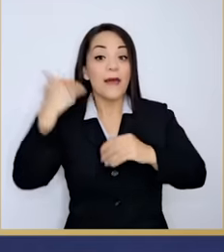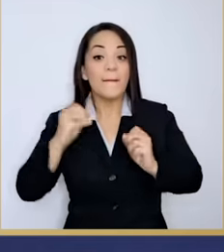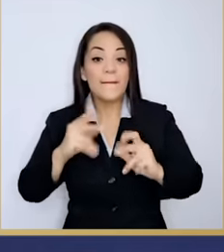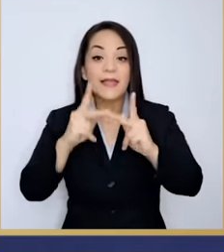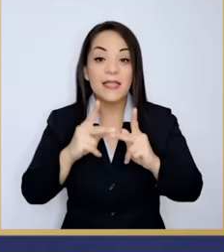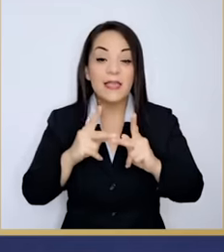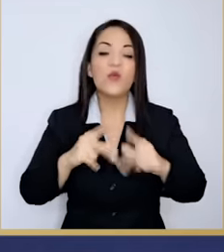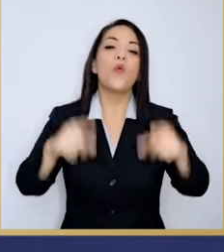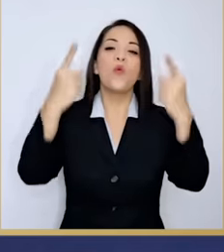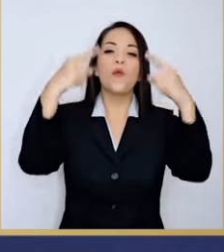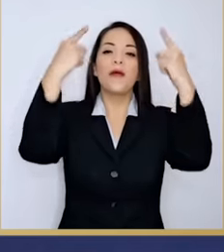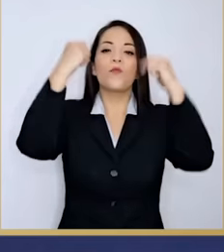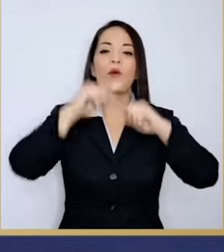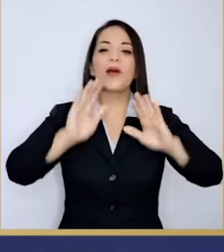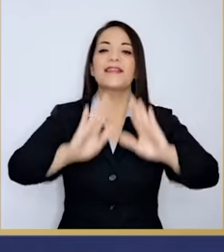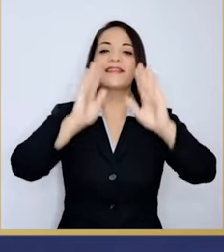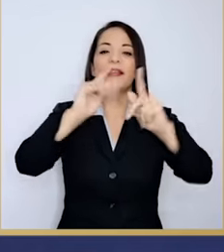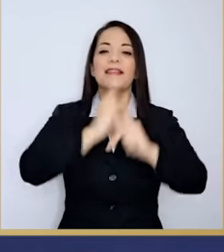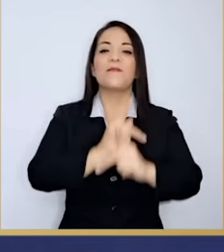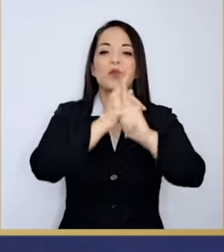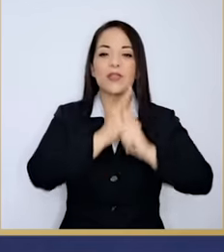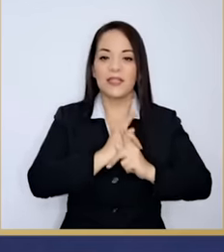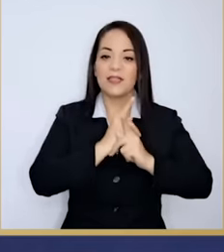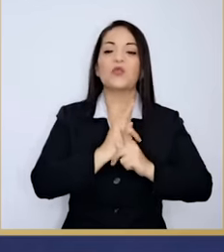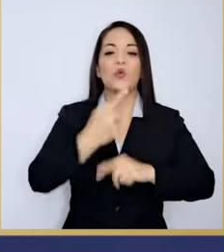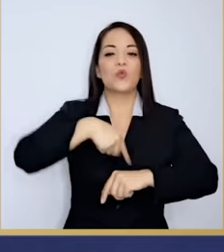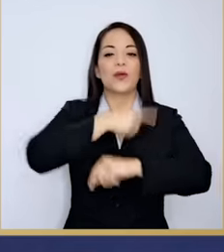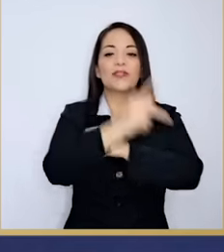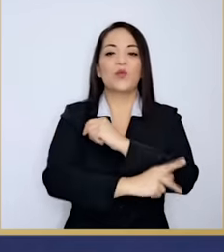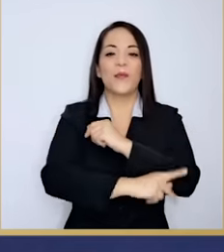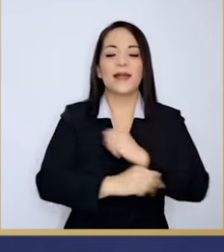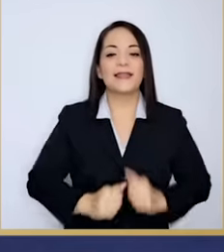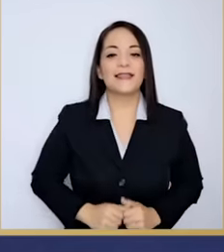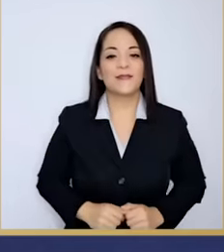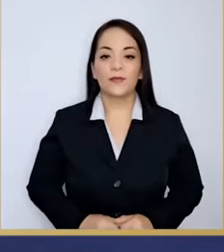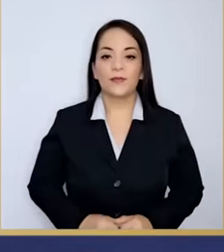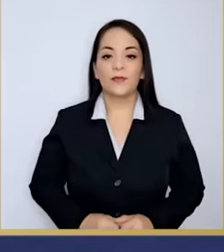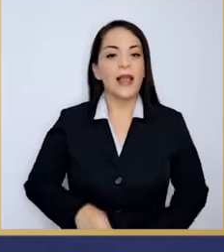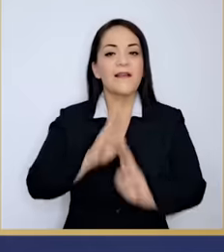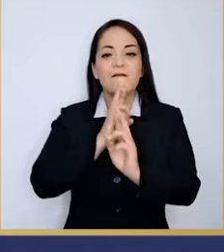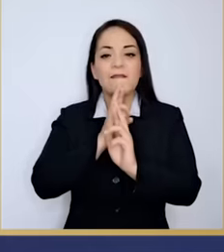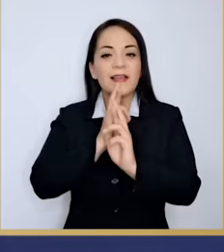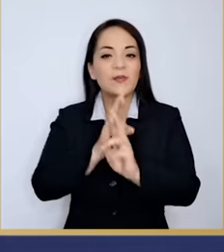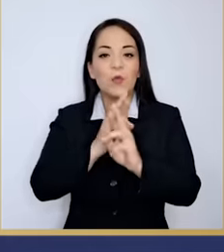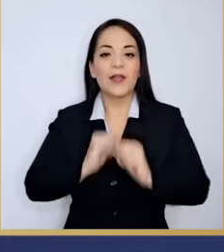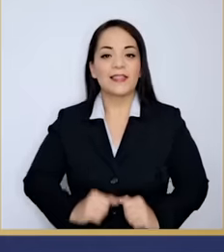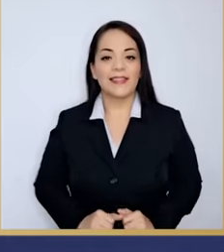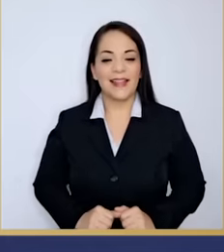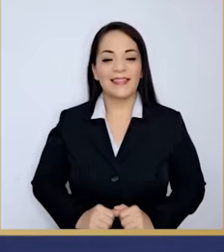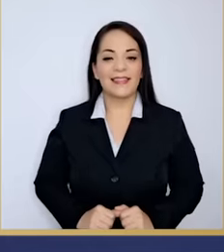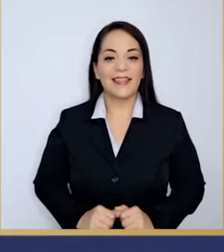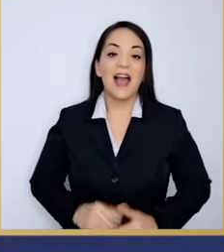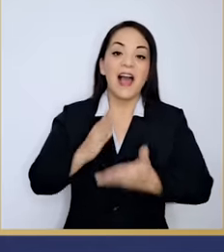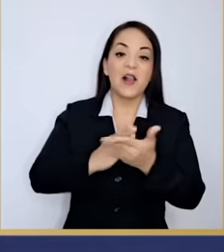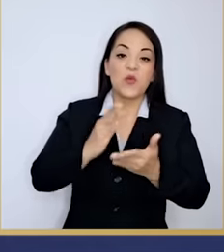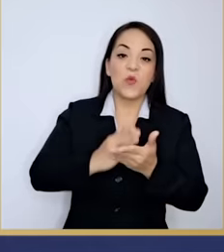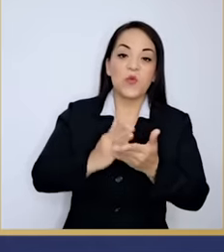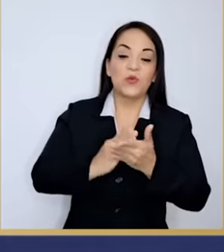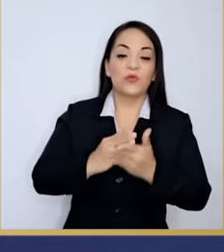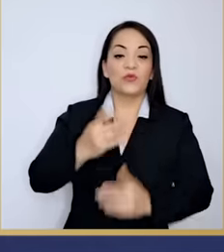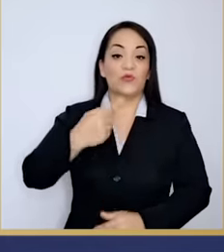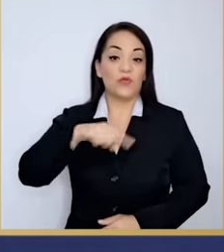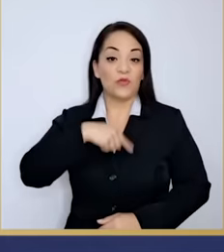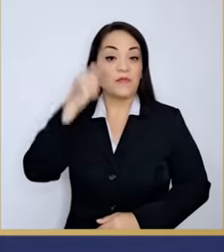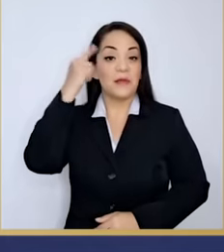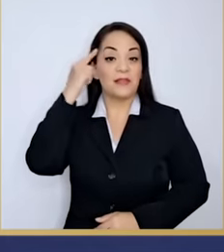que hubiésemos logrado una excelente protección para nuestro país. Las respuestas, algunas